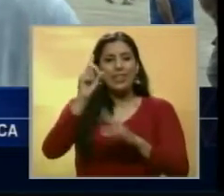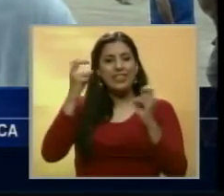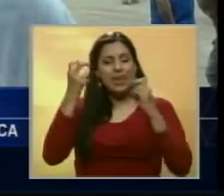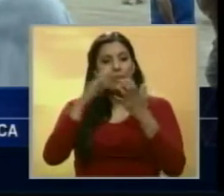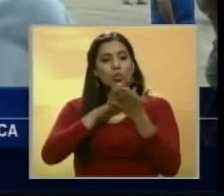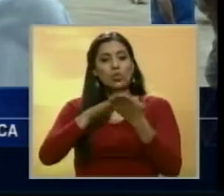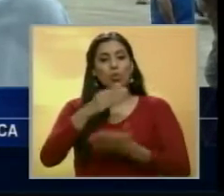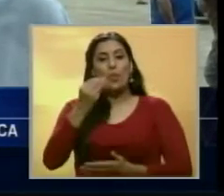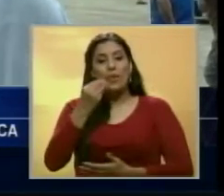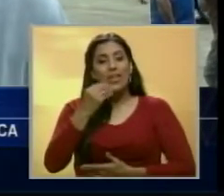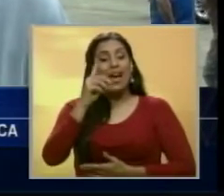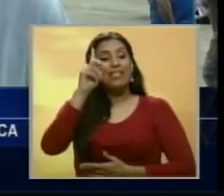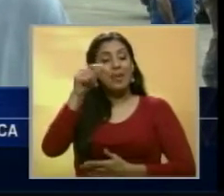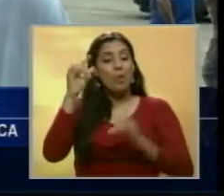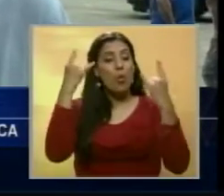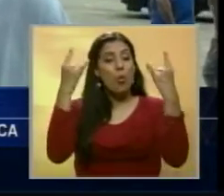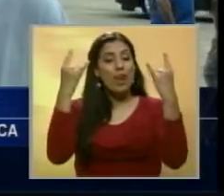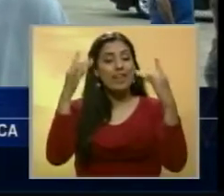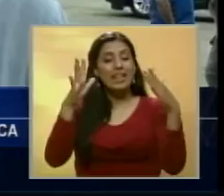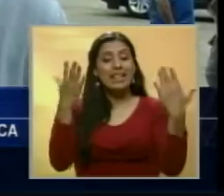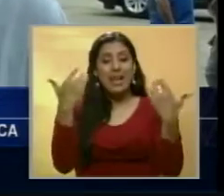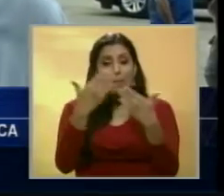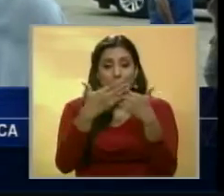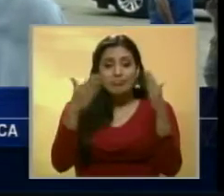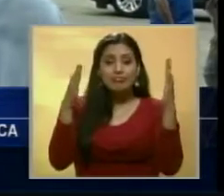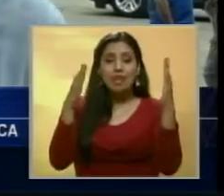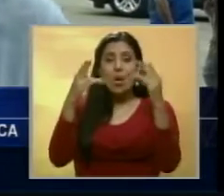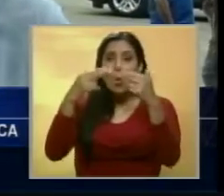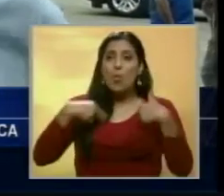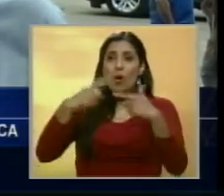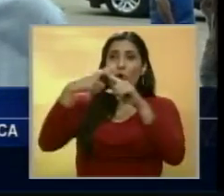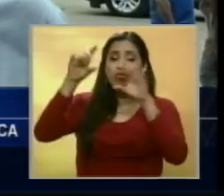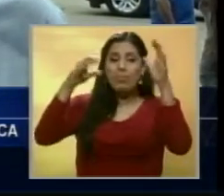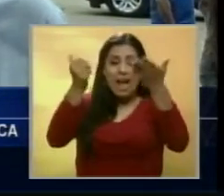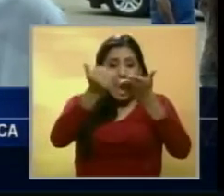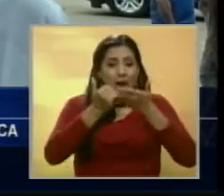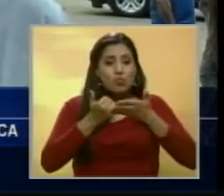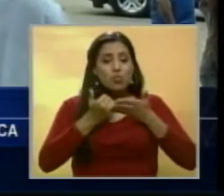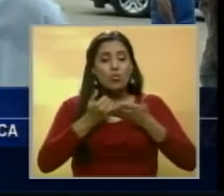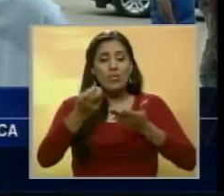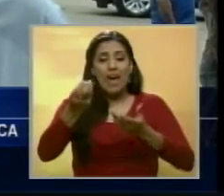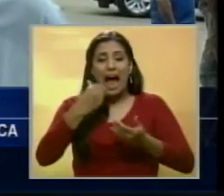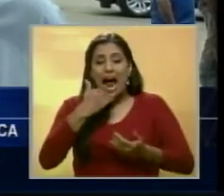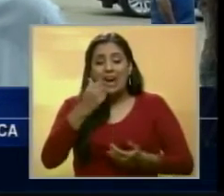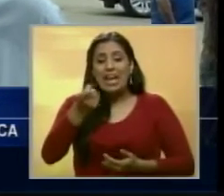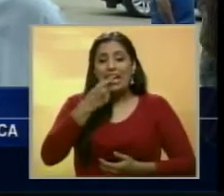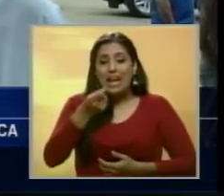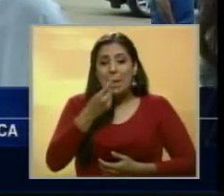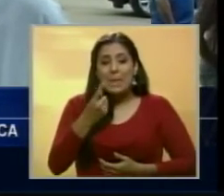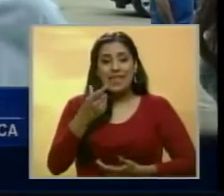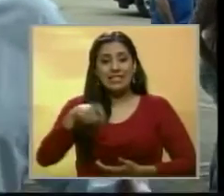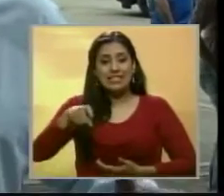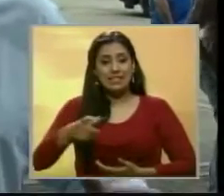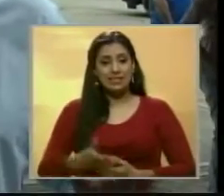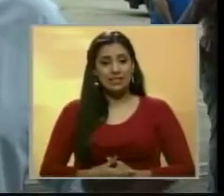salud, sino que urgentemente que se permita la apertura de un canal humanitario para que lleguen a Venezuela las medicinas que hoy se